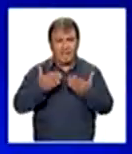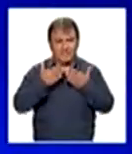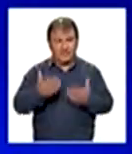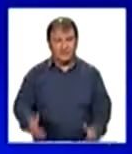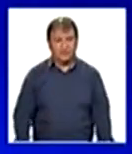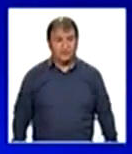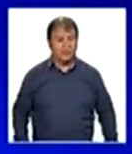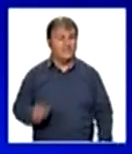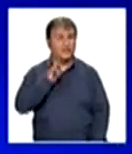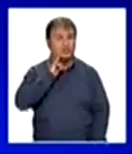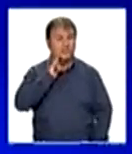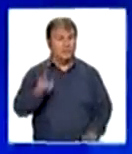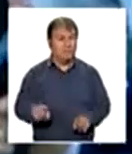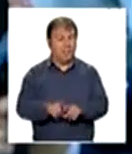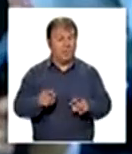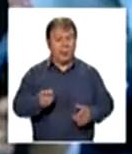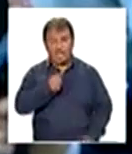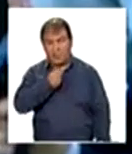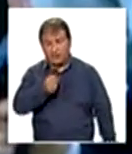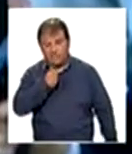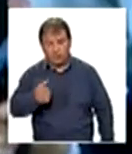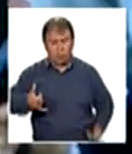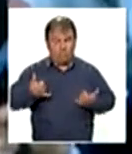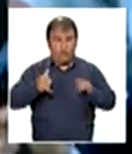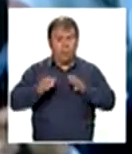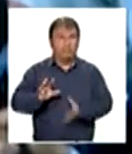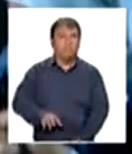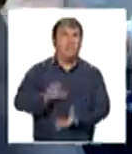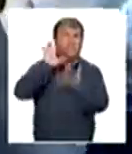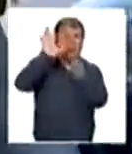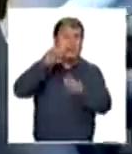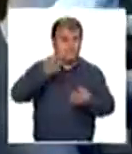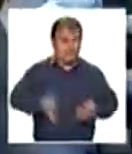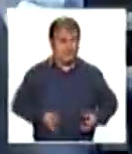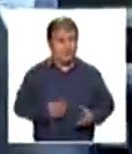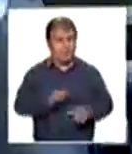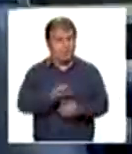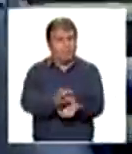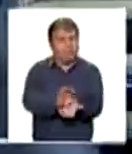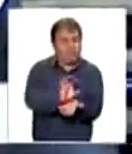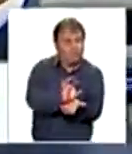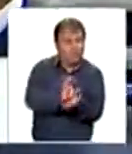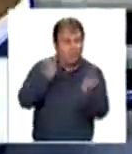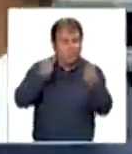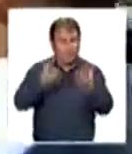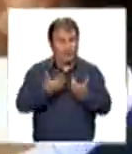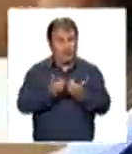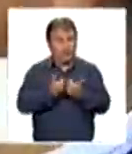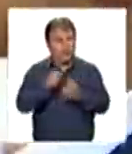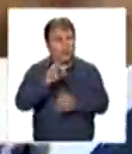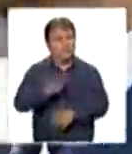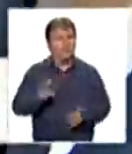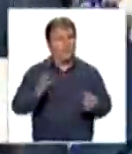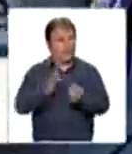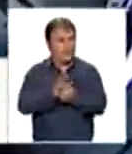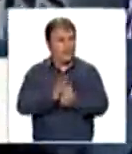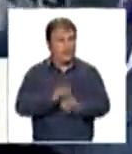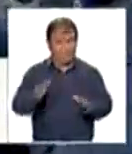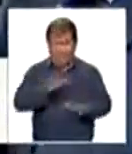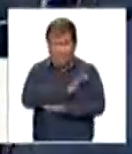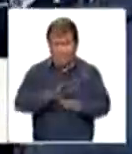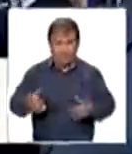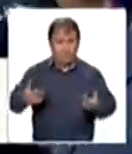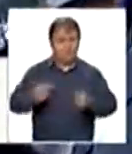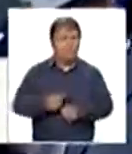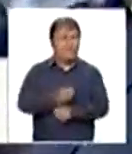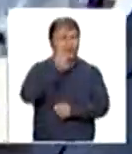Y en Estados Unidos, en plena entrevista, un jugador de béisbol decidió proponerle matrimonio a su novia. Tras terminar el partido y conseguir la victoria en